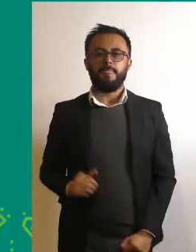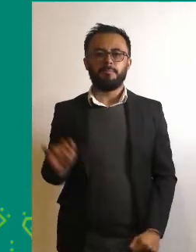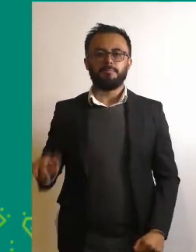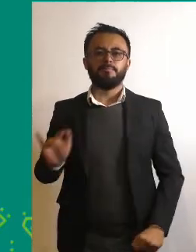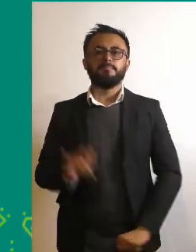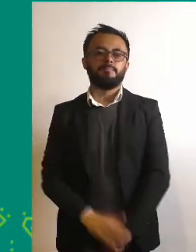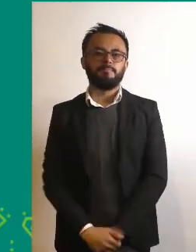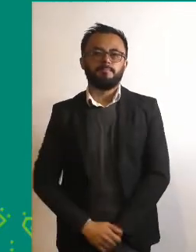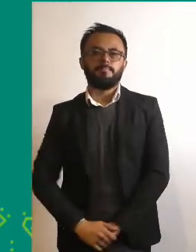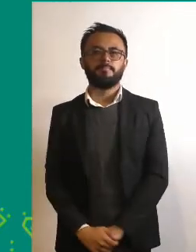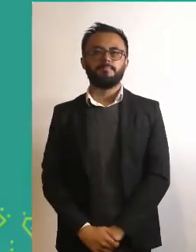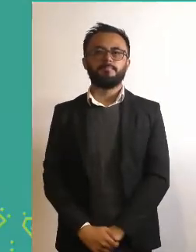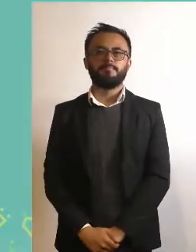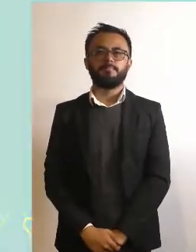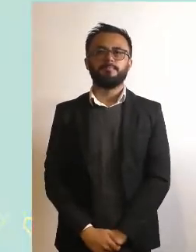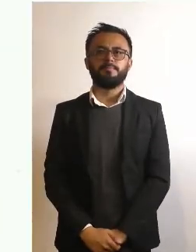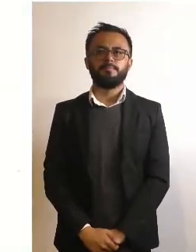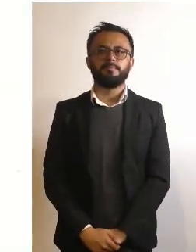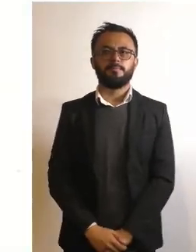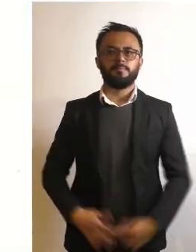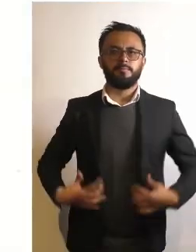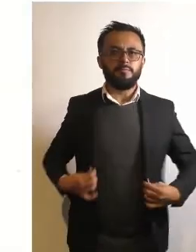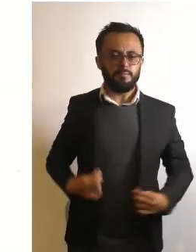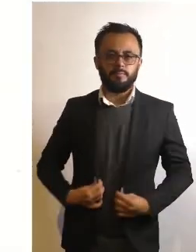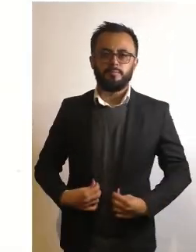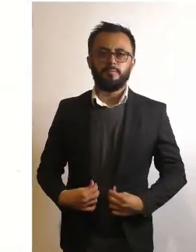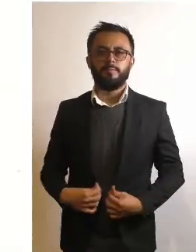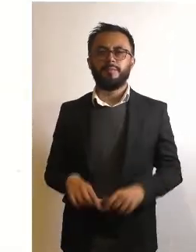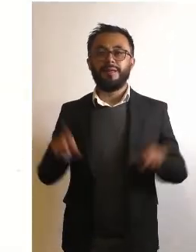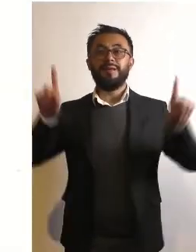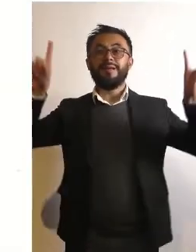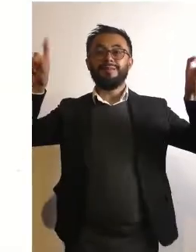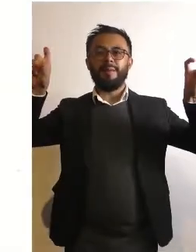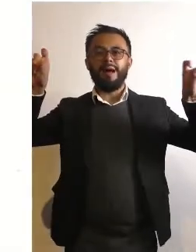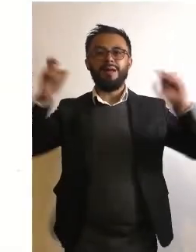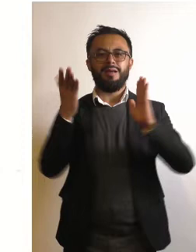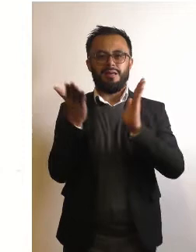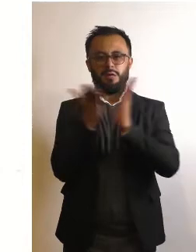En términos de nuestro pilar de educación,